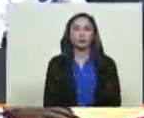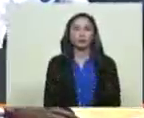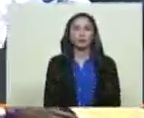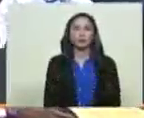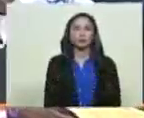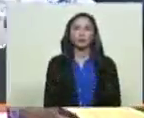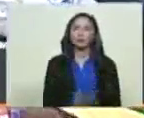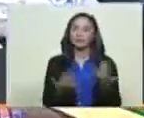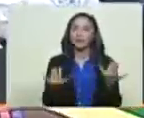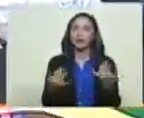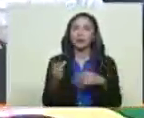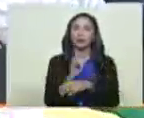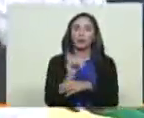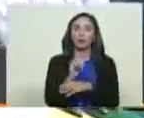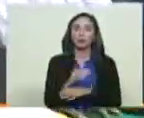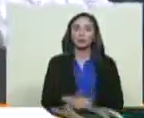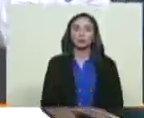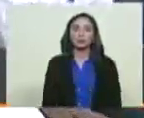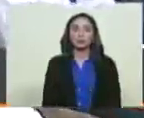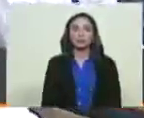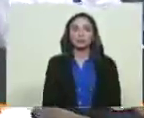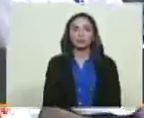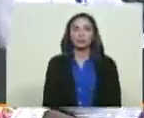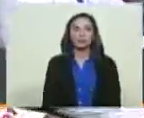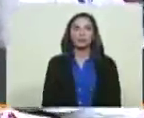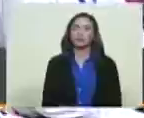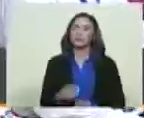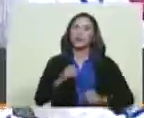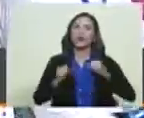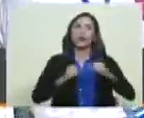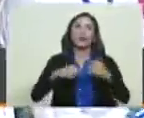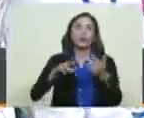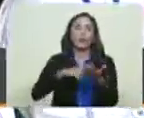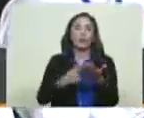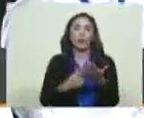pero eso ella cayendo y corriendo